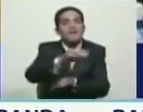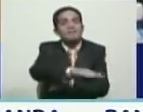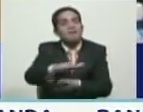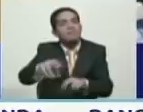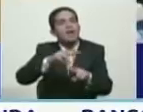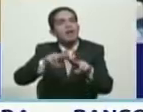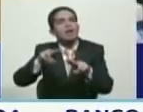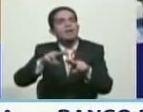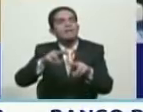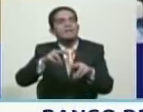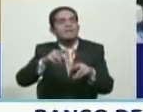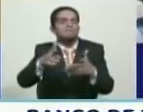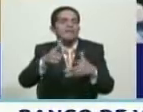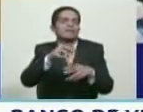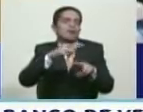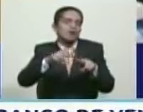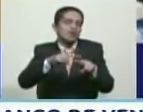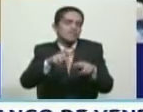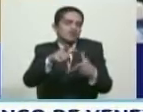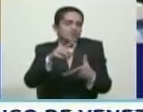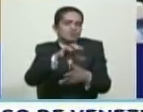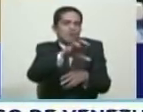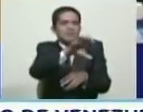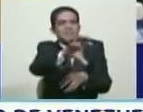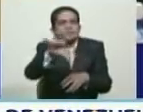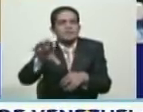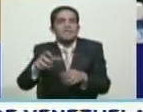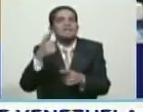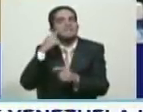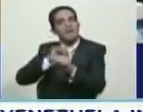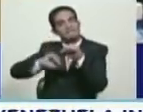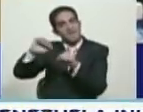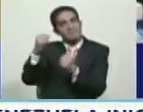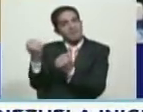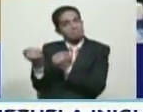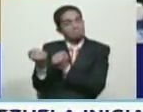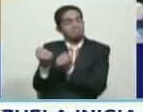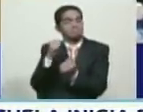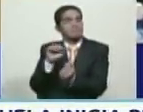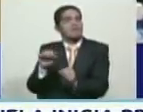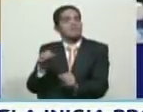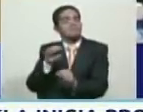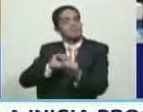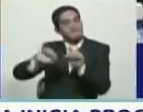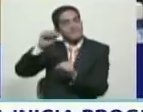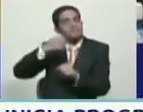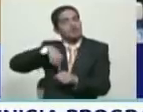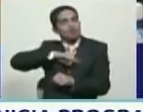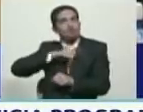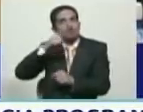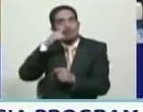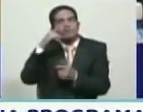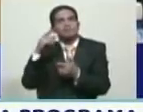pequeños estados against the strong y para defendernos a nosotros ante los